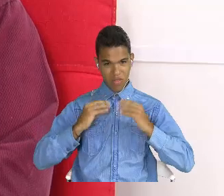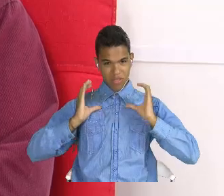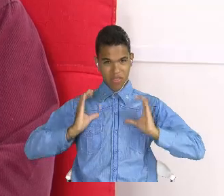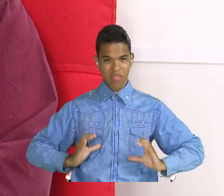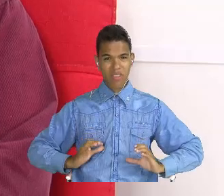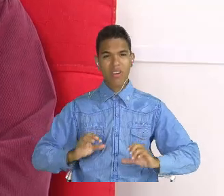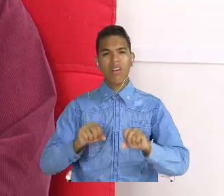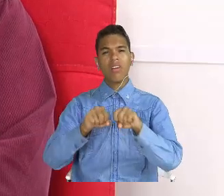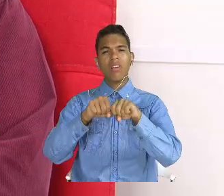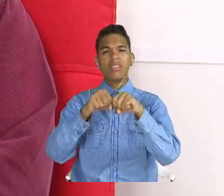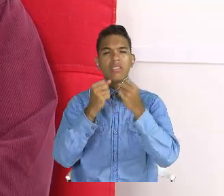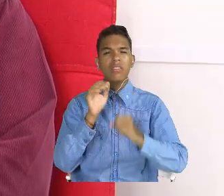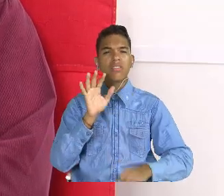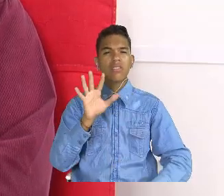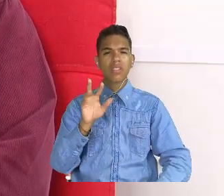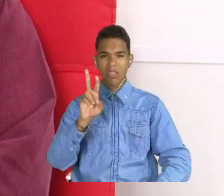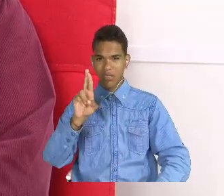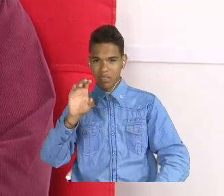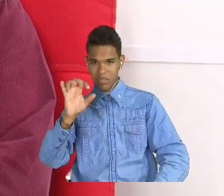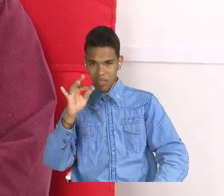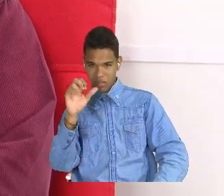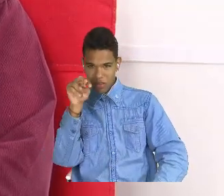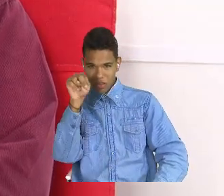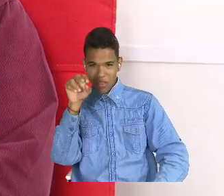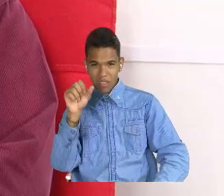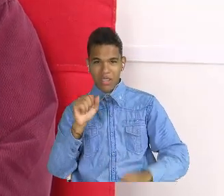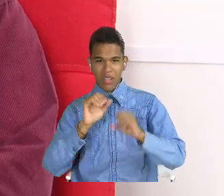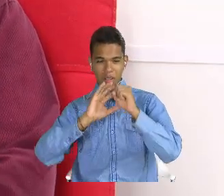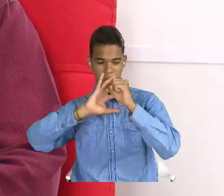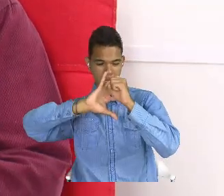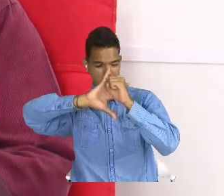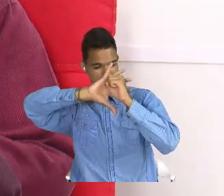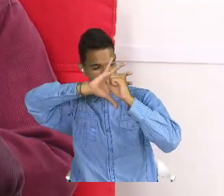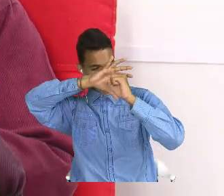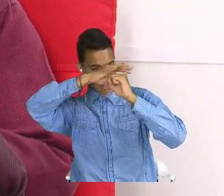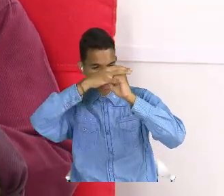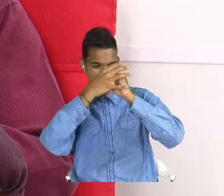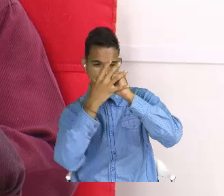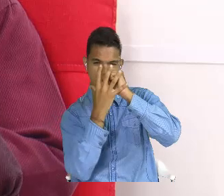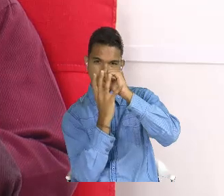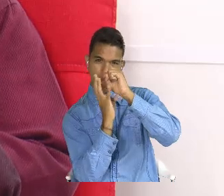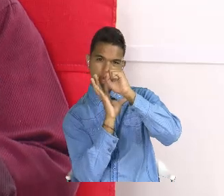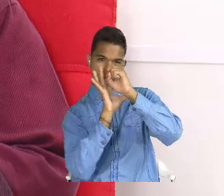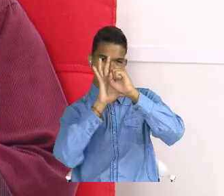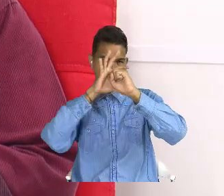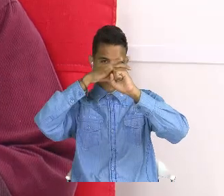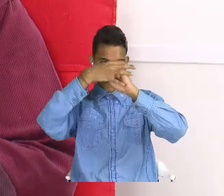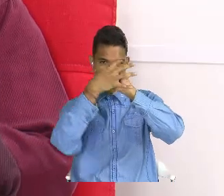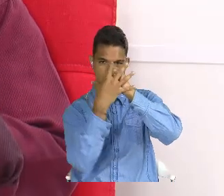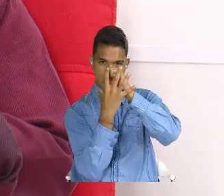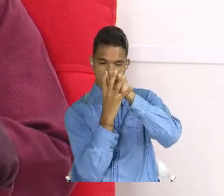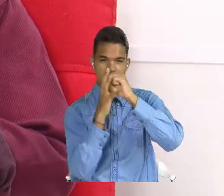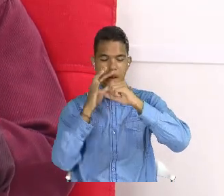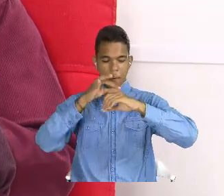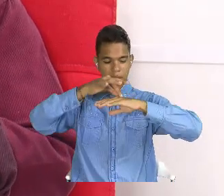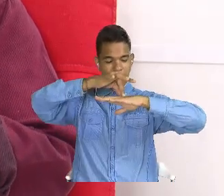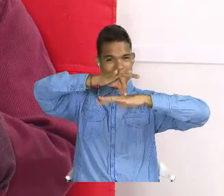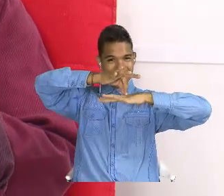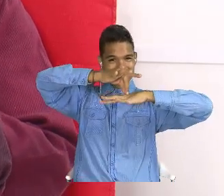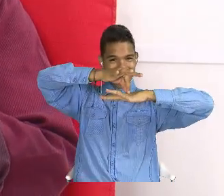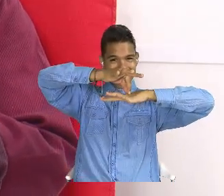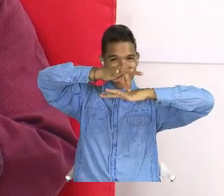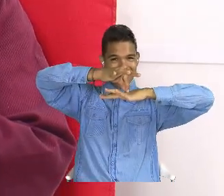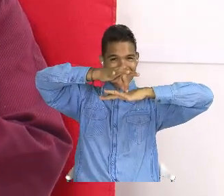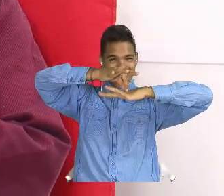la retina. Y la retina es una capita que está en la parte posterior del ojo que hace contacto con el nervio óptico. La retina es la